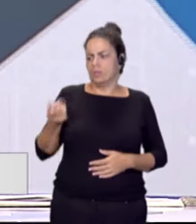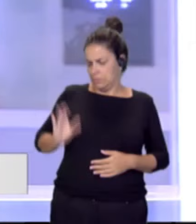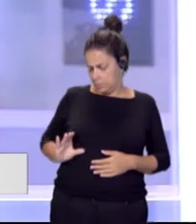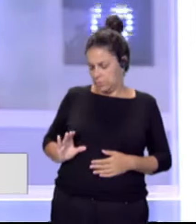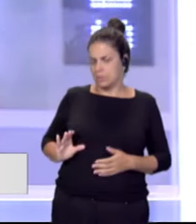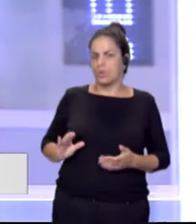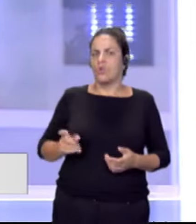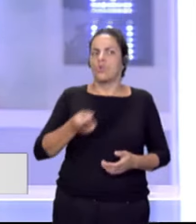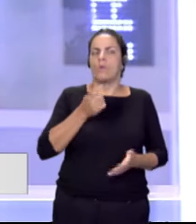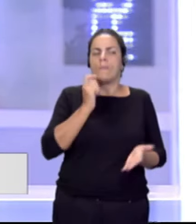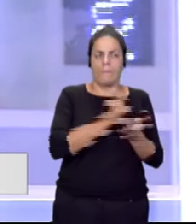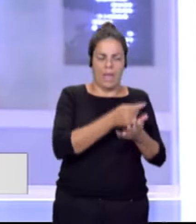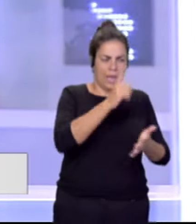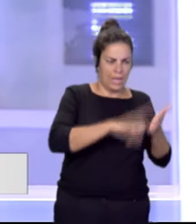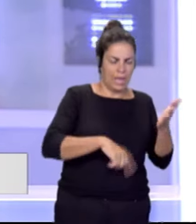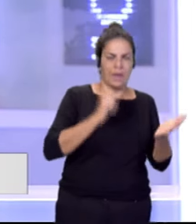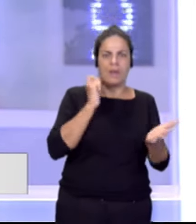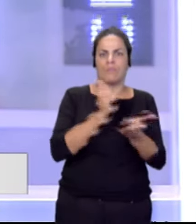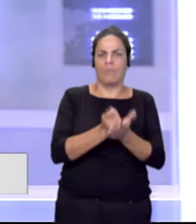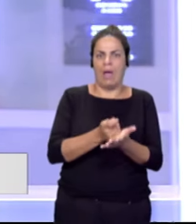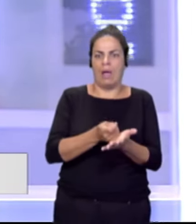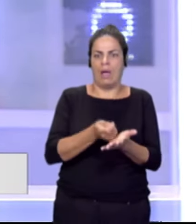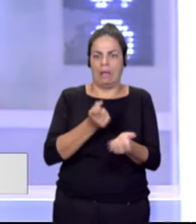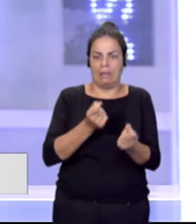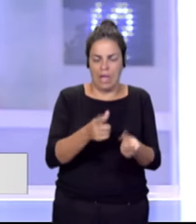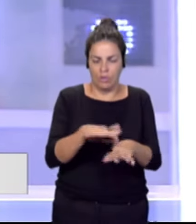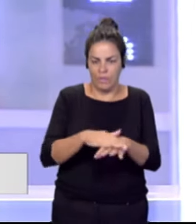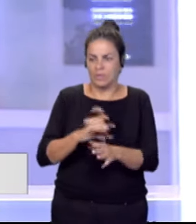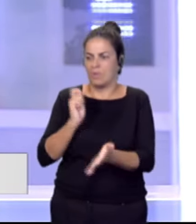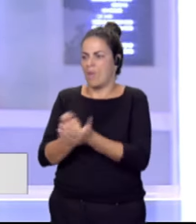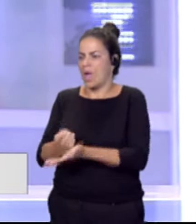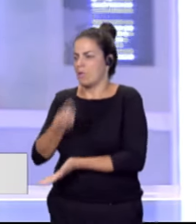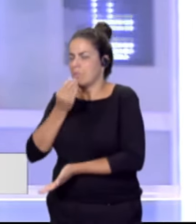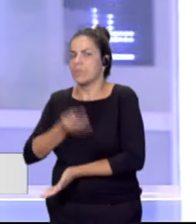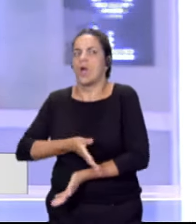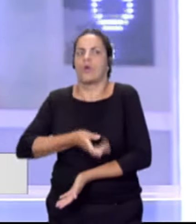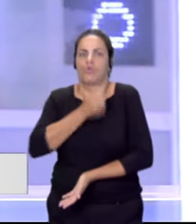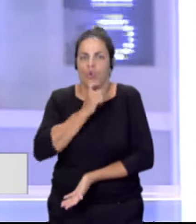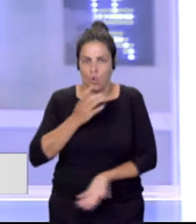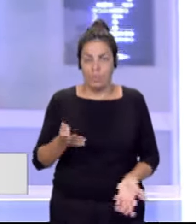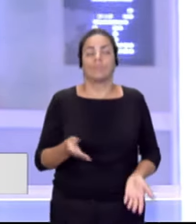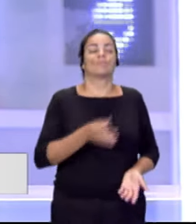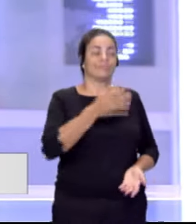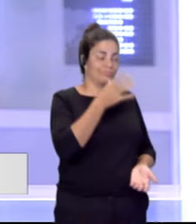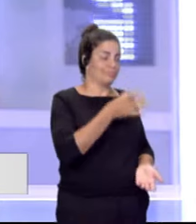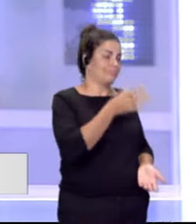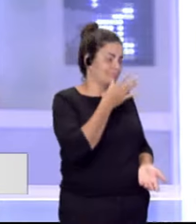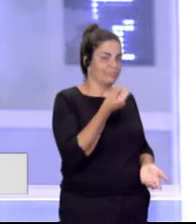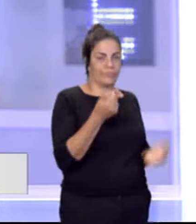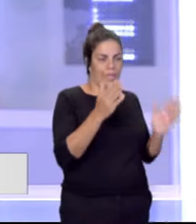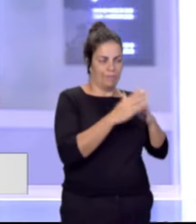por eso, como decía Carmen, hay muchas familias que aún teniendo una vivienda, porque los precios han encarecido, aparte la vida ha encarecido, ¿no?